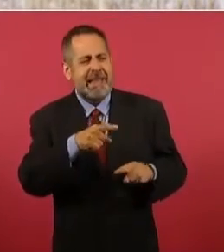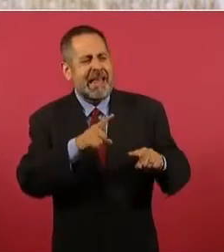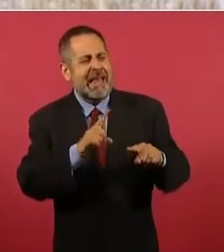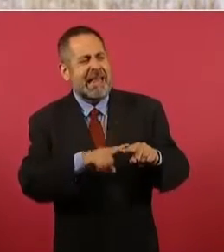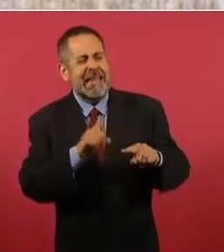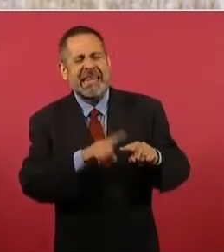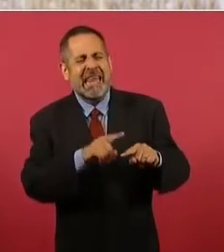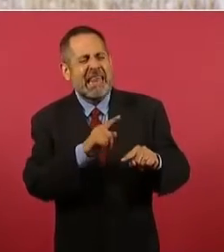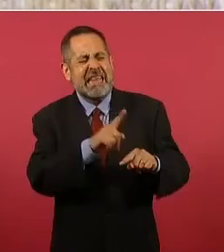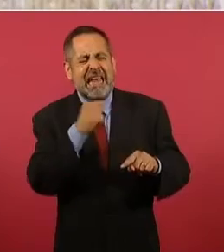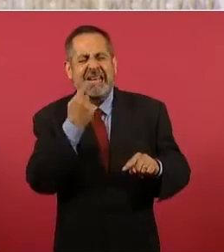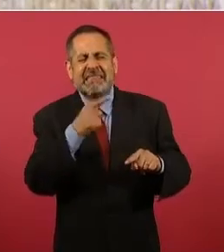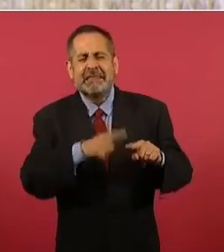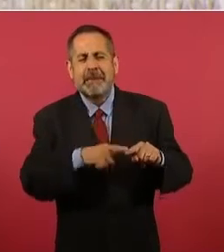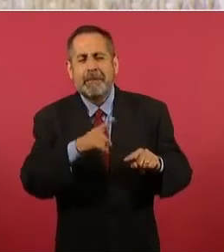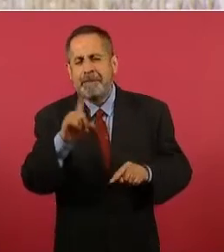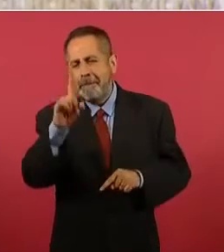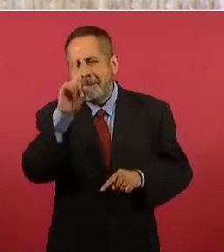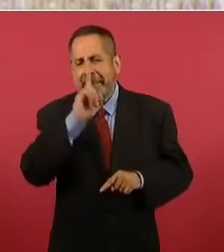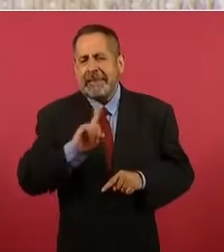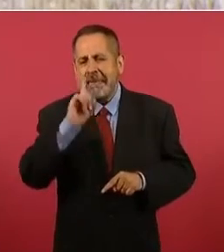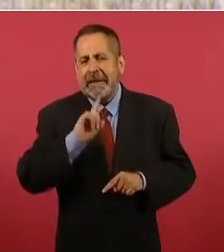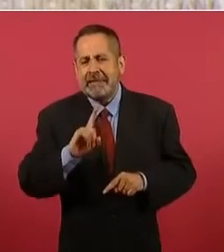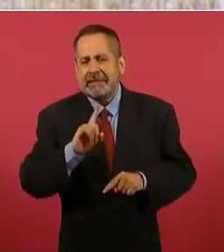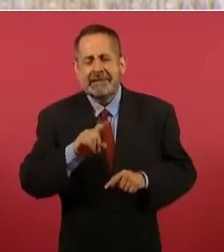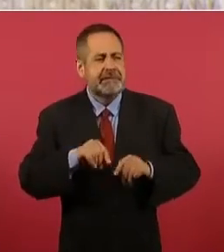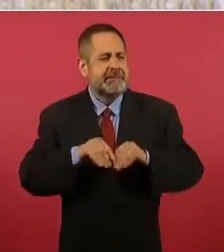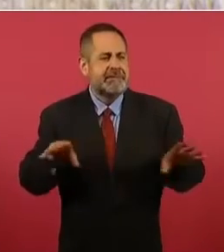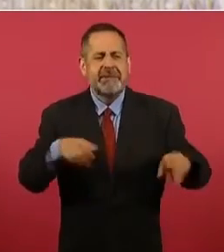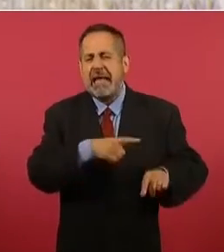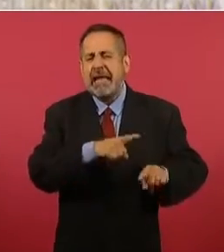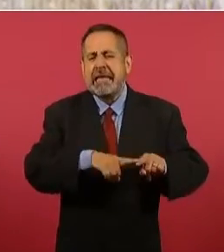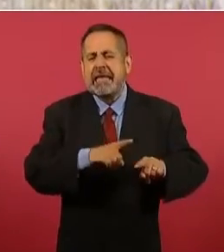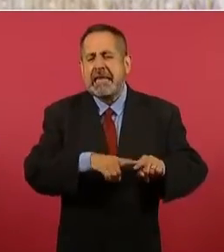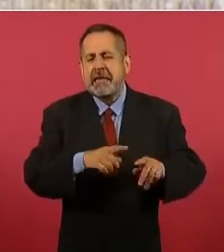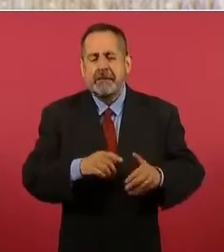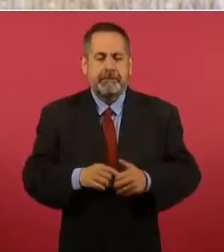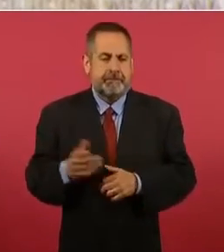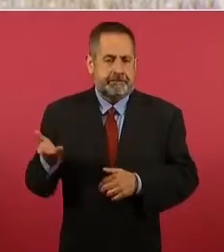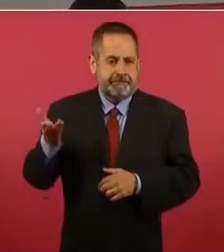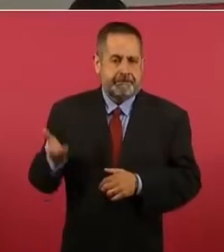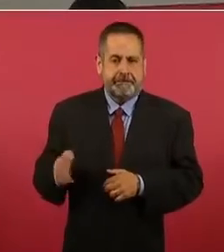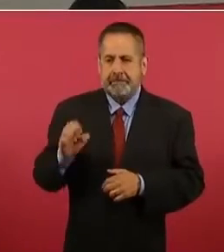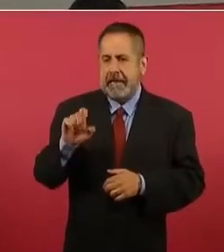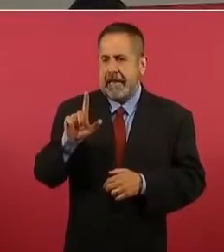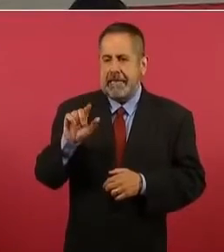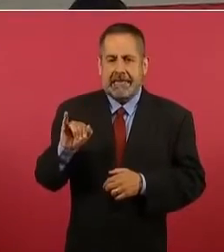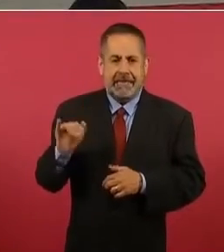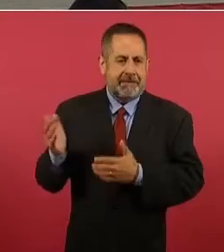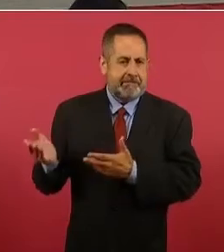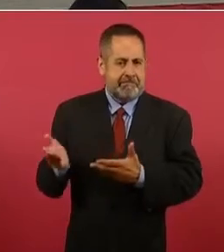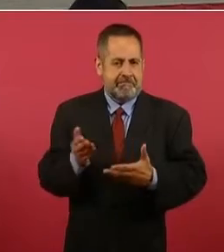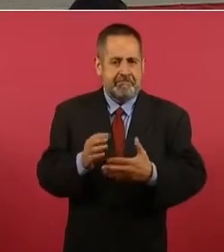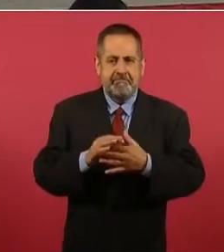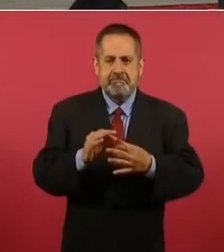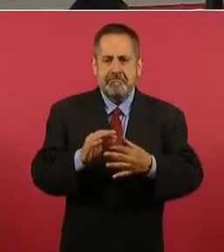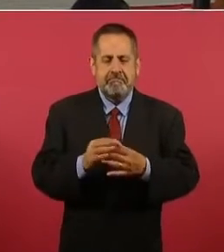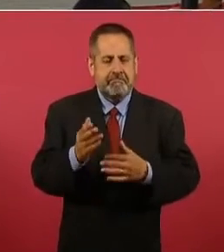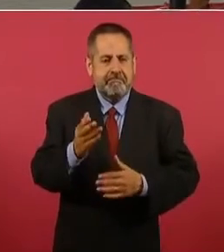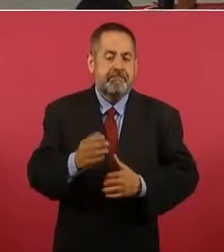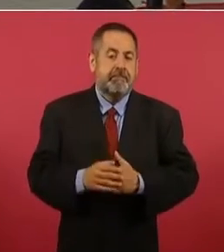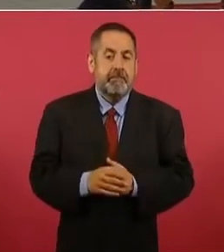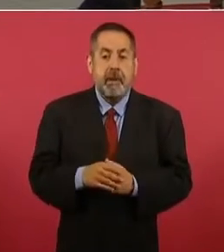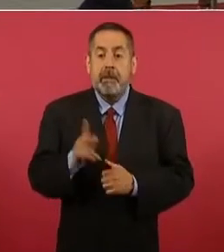las mentiras de la semana, con Elizabeth García Vilchis. Antes,